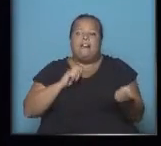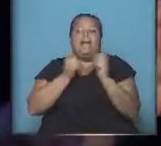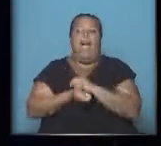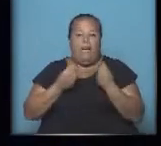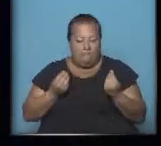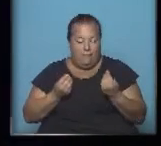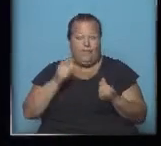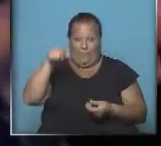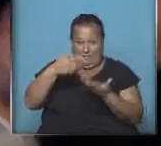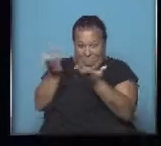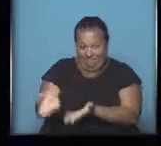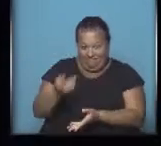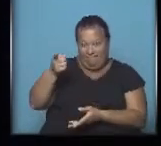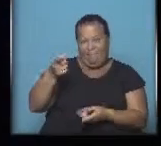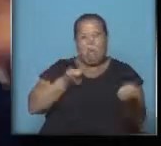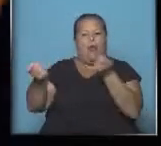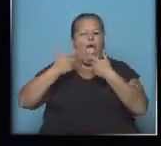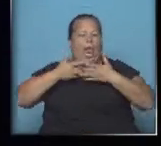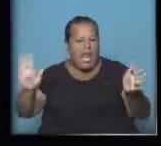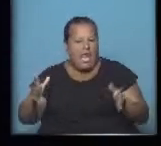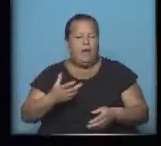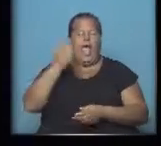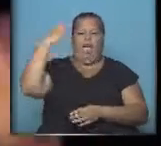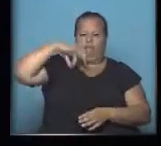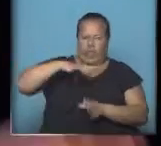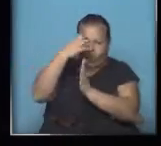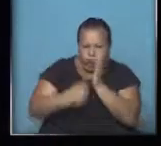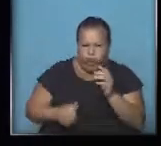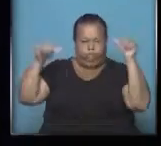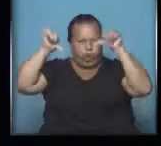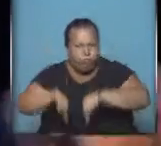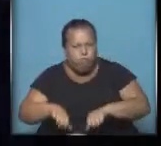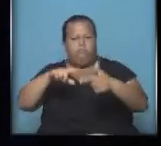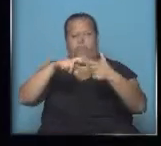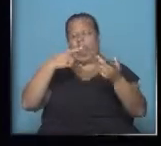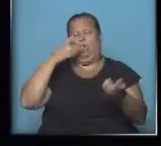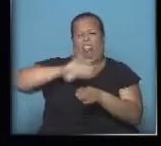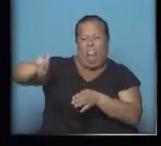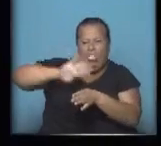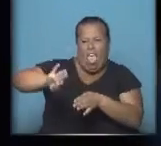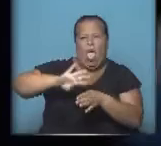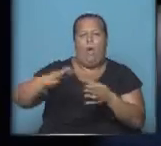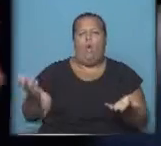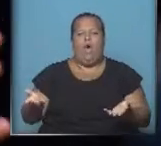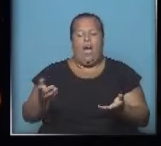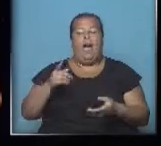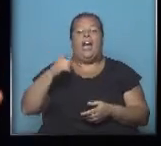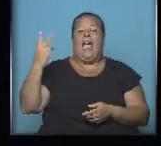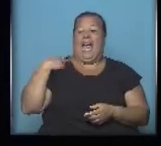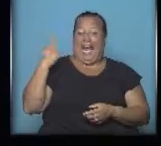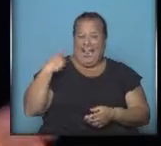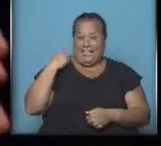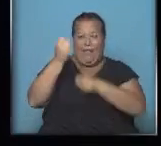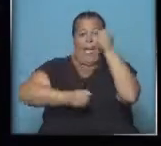cambio, aparece esto: el libre mercado, el ajuste, la devaluación, el endeudamiento. Gerentes